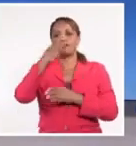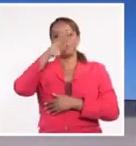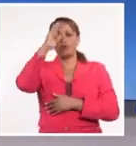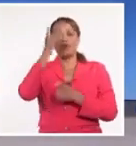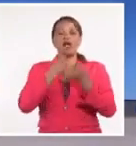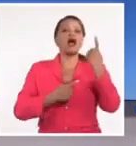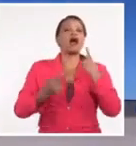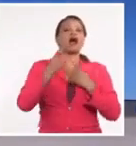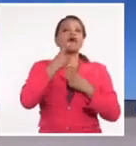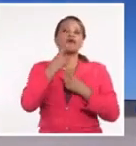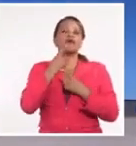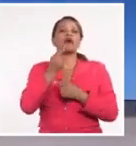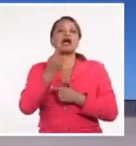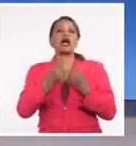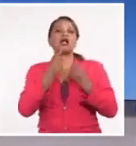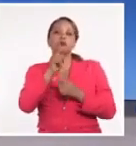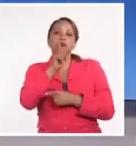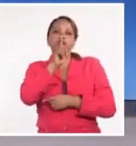aunque algunos se empeñen en silenciarla. Buenas noches.